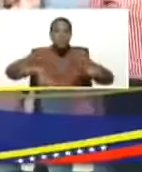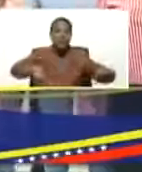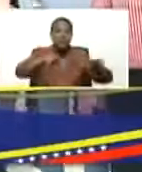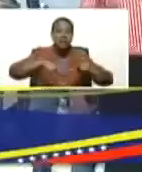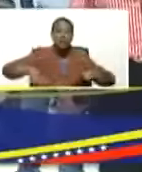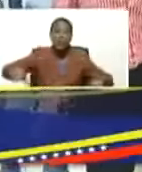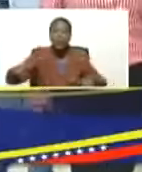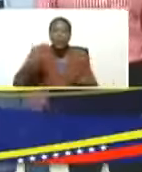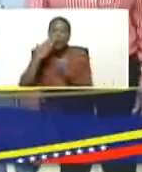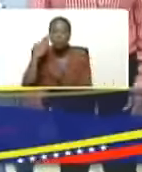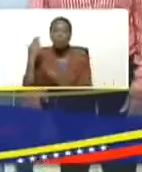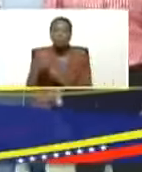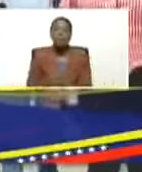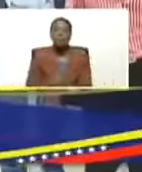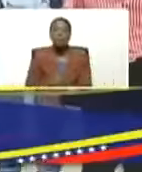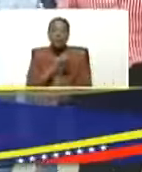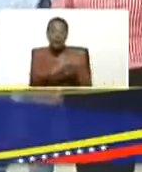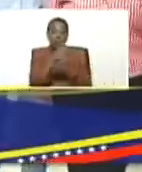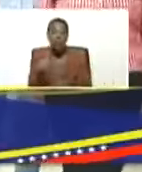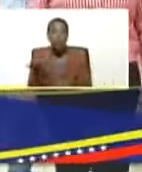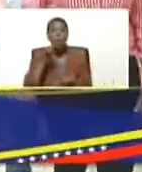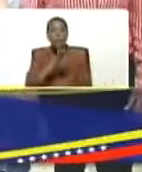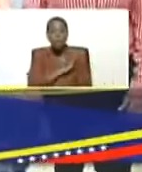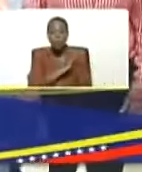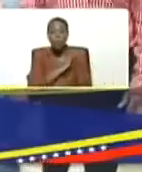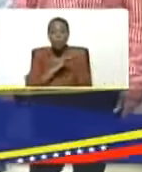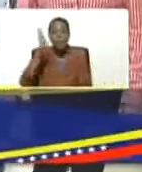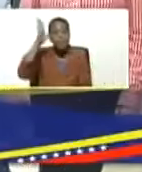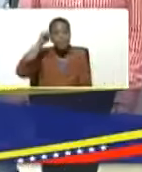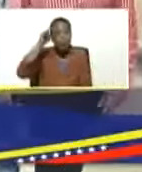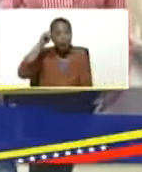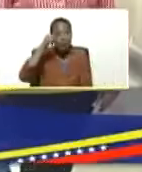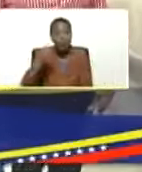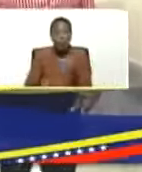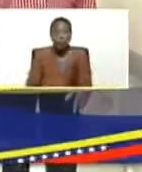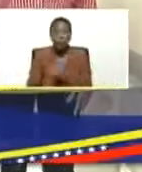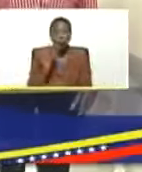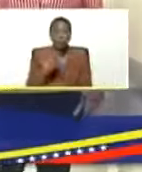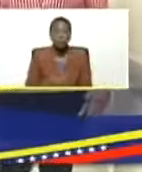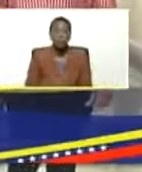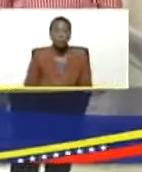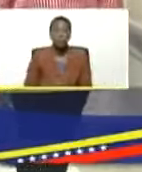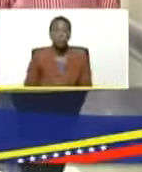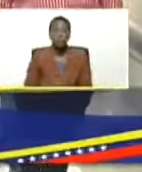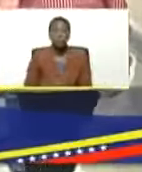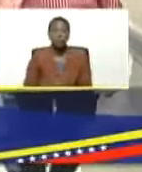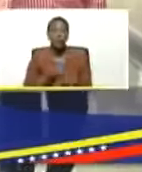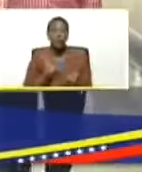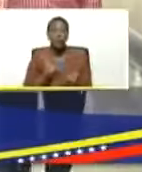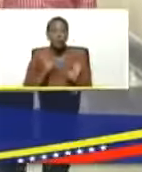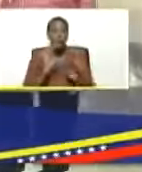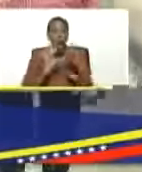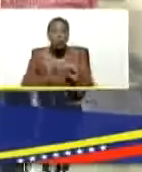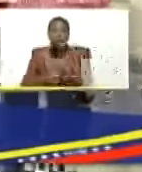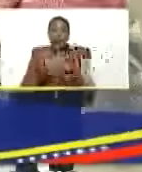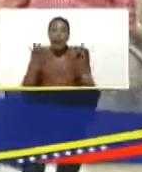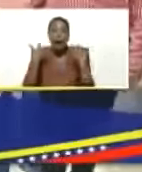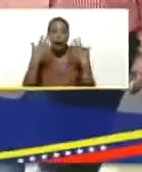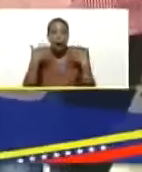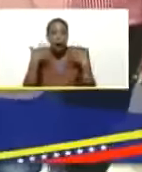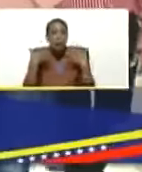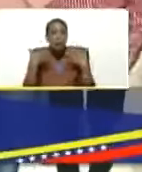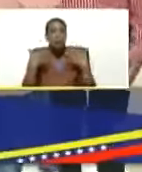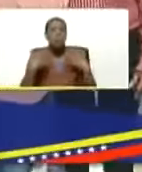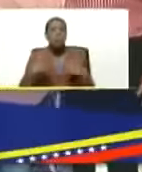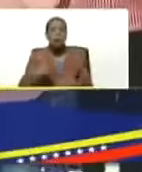habitación 14, y un baño. Correcto. Esto quiere decir que el confort de los pacientes, tienen sus tomas de aire, todas las habitaciones cuentan con tomas